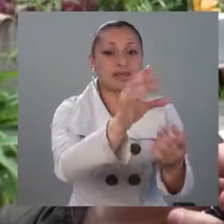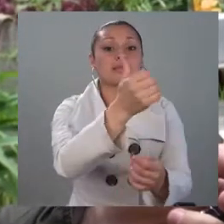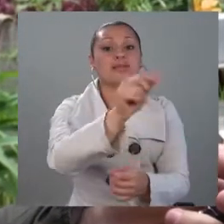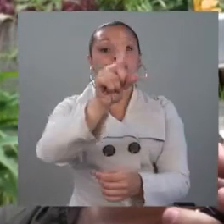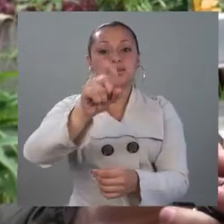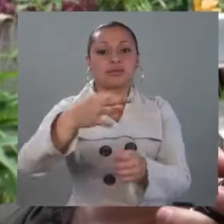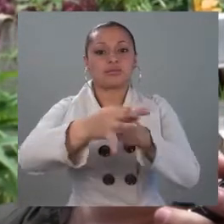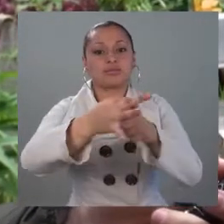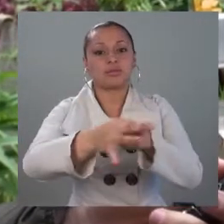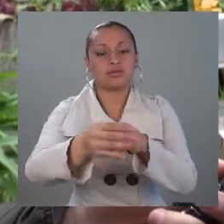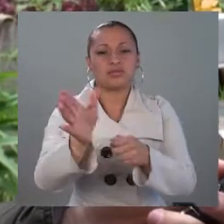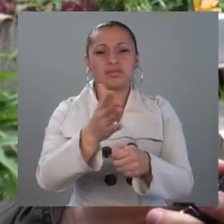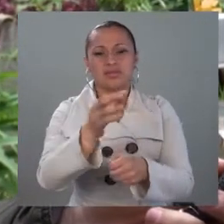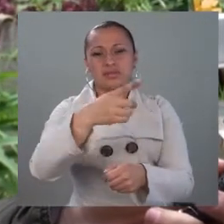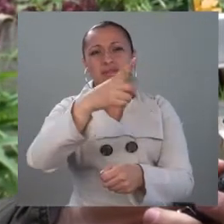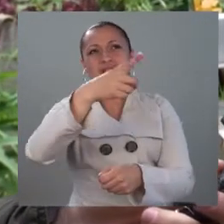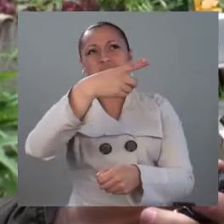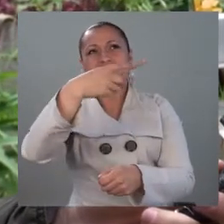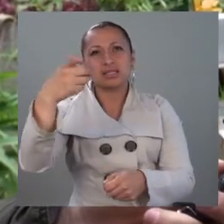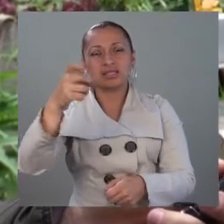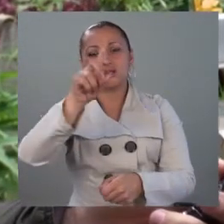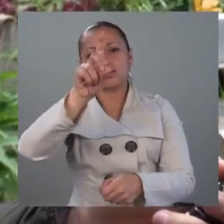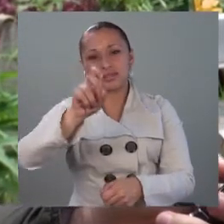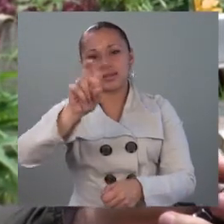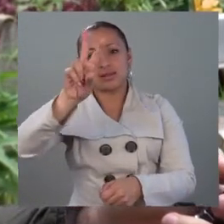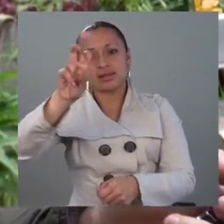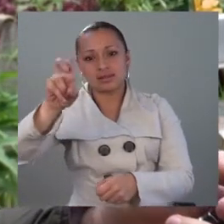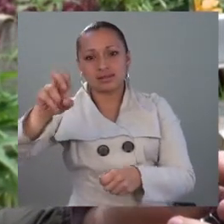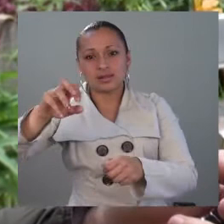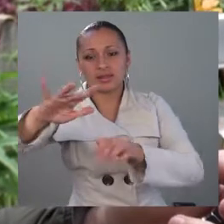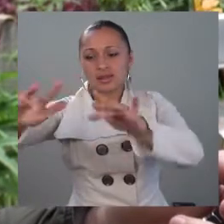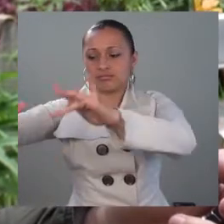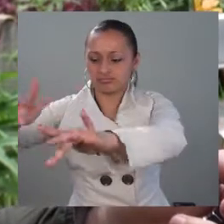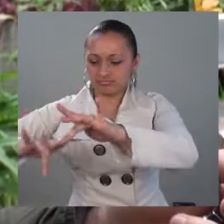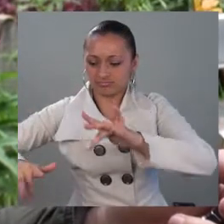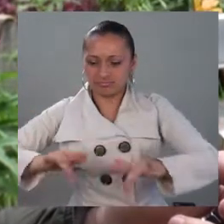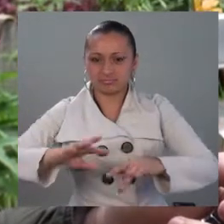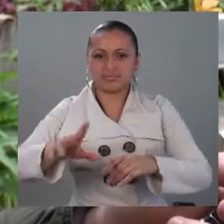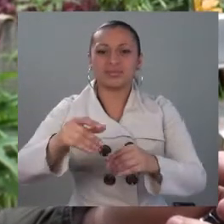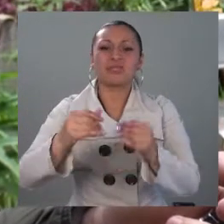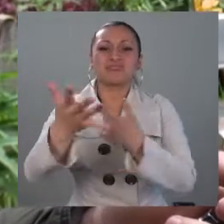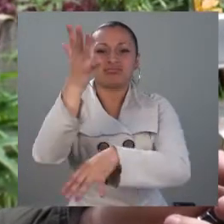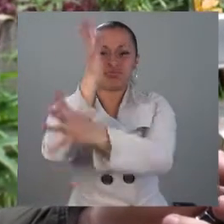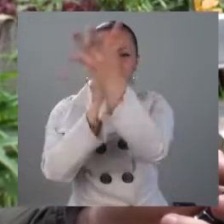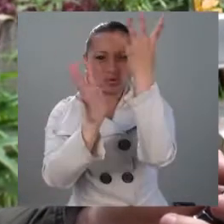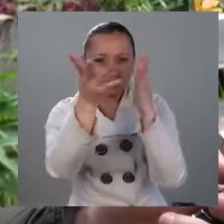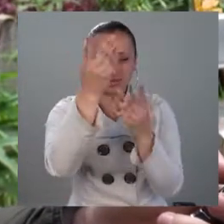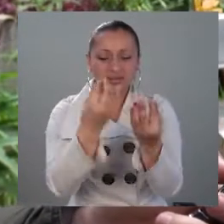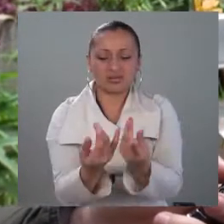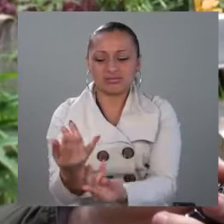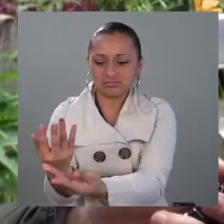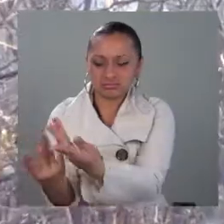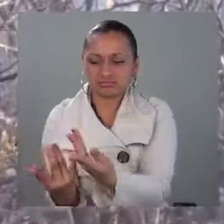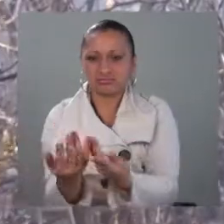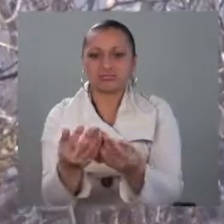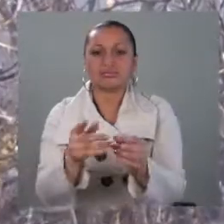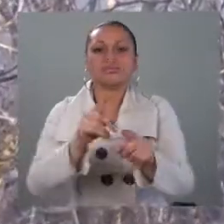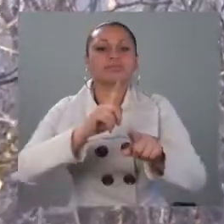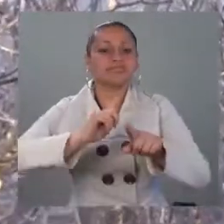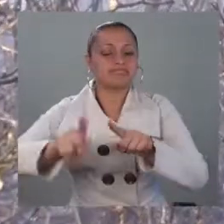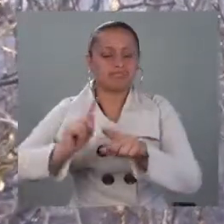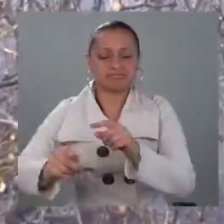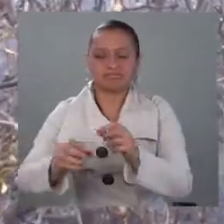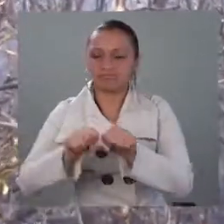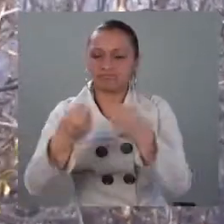16 municipios, un total de 167 hectáreas afectadas, principalmente de cultivos, bosques y pastos. En